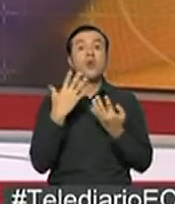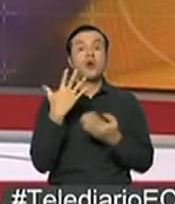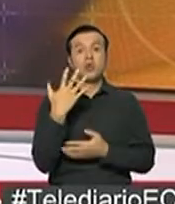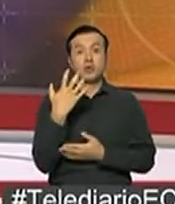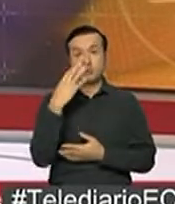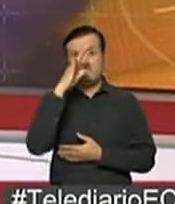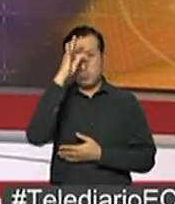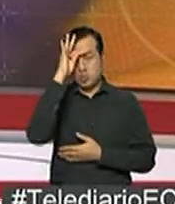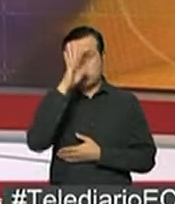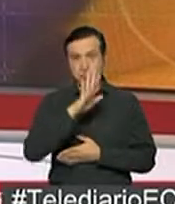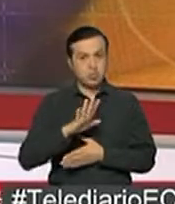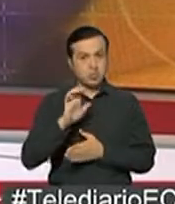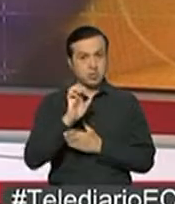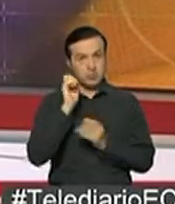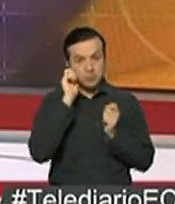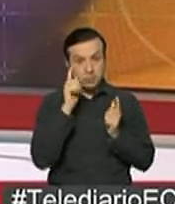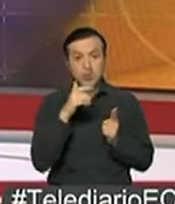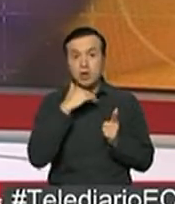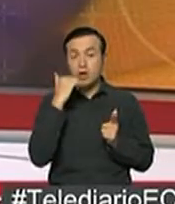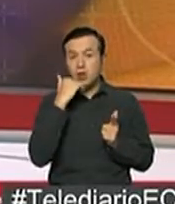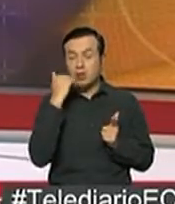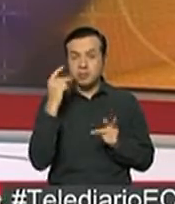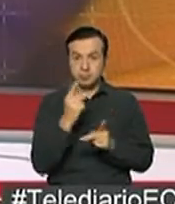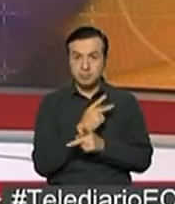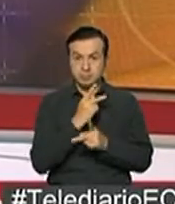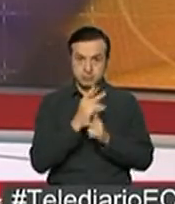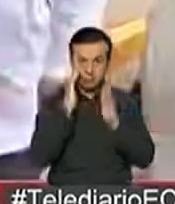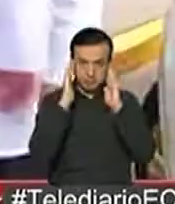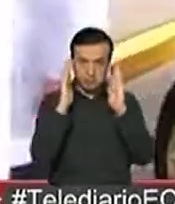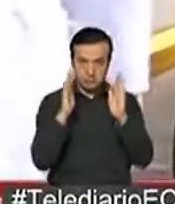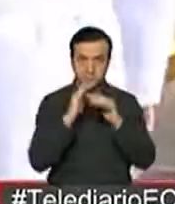en el país en caso de presentarse alguna alerta